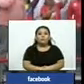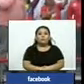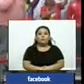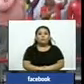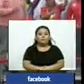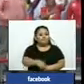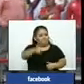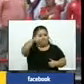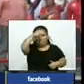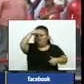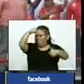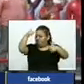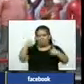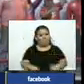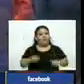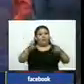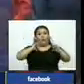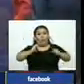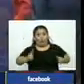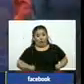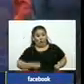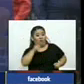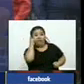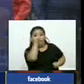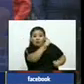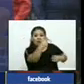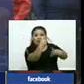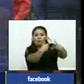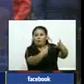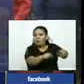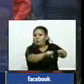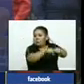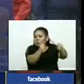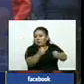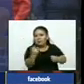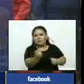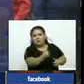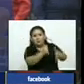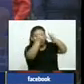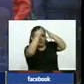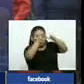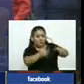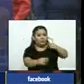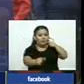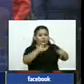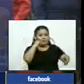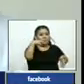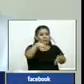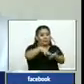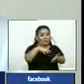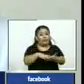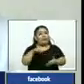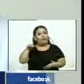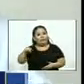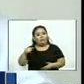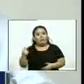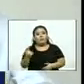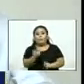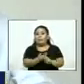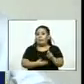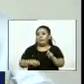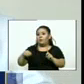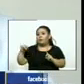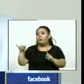El rechazo a un gobierno violatorio de derechos fundamentales y principios democráticos son las razones principales que, a juicio de Eduardo